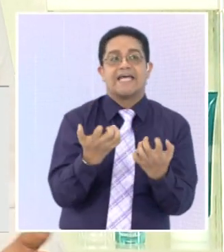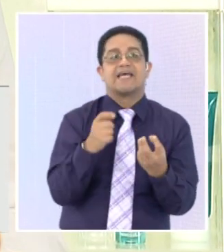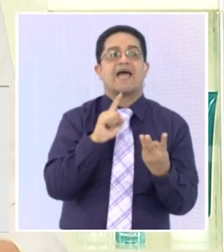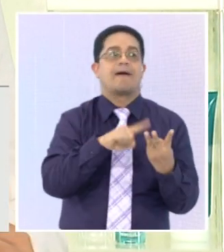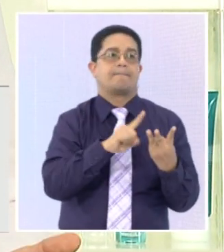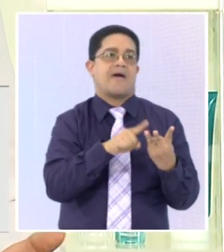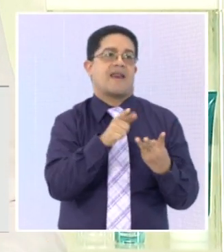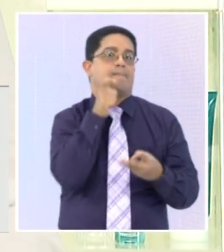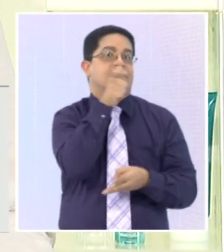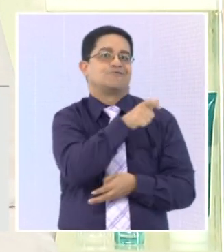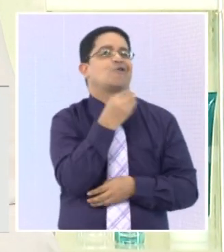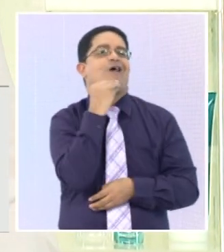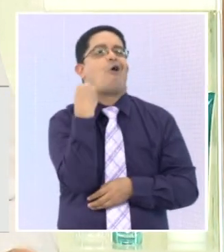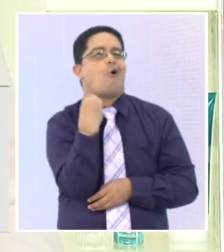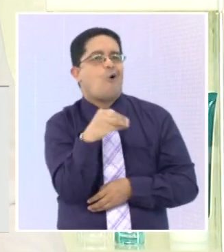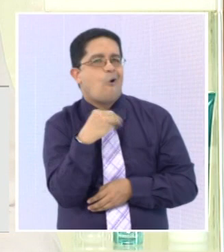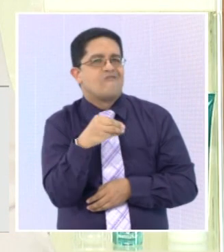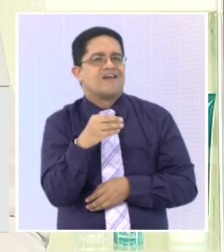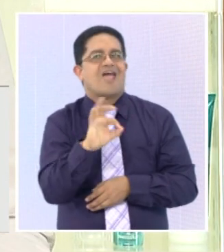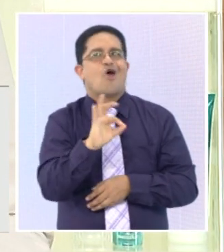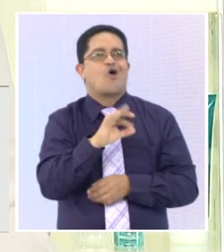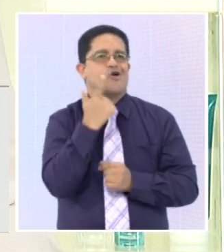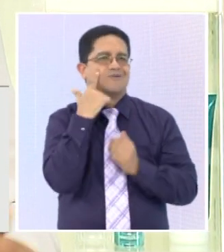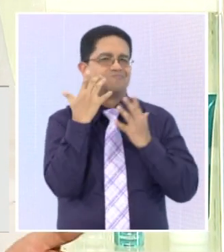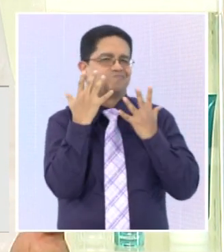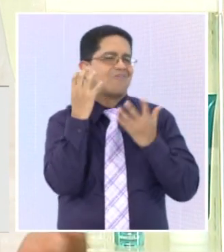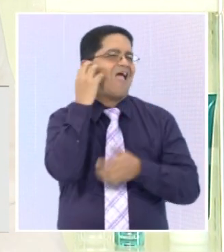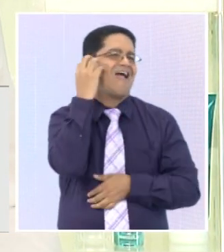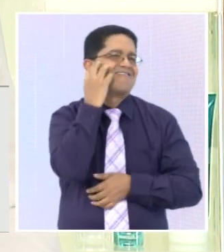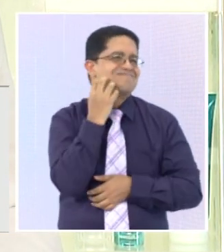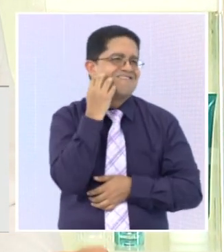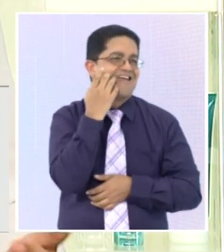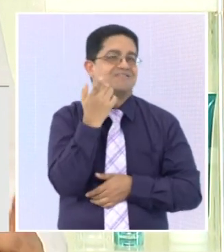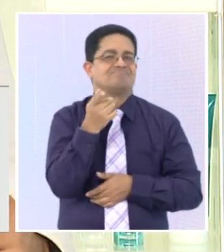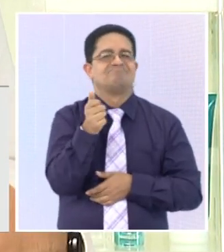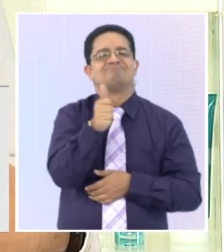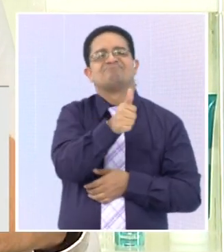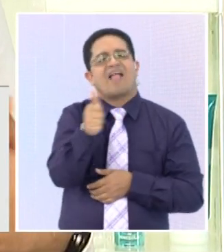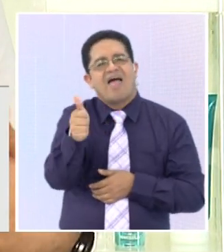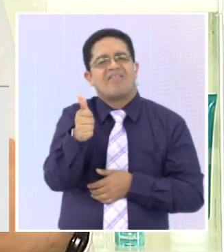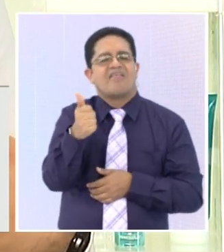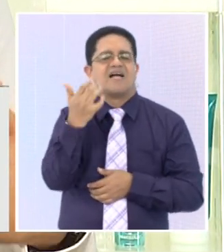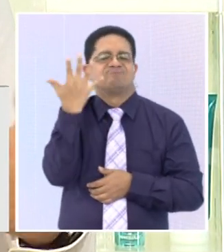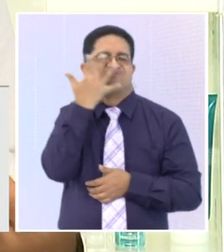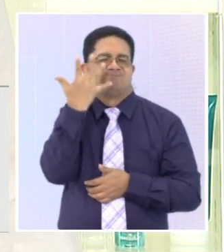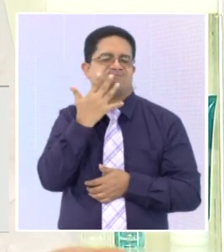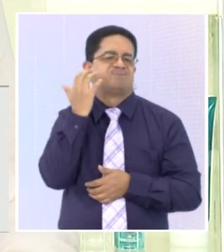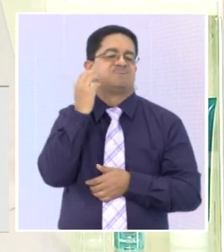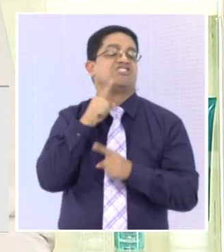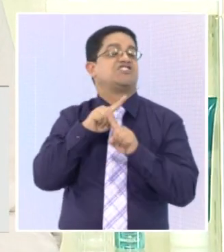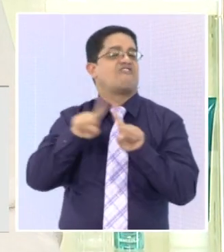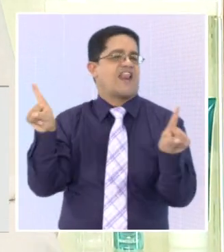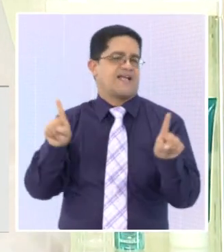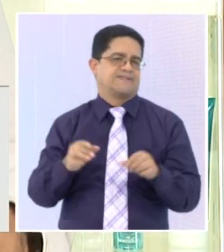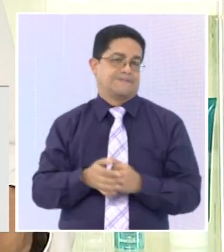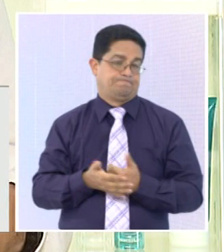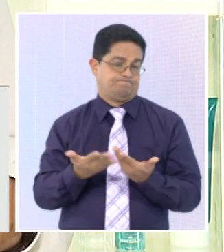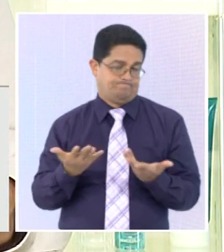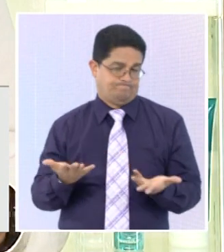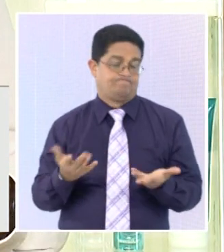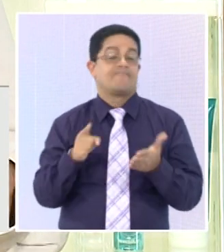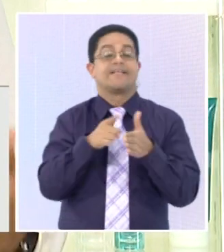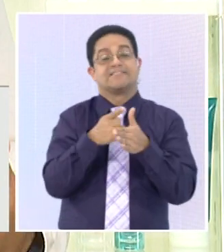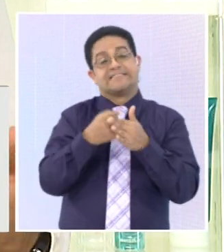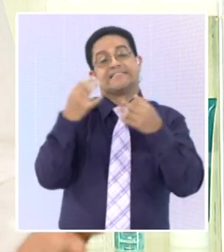más juveniles, grasas, con tendencia al acné. Buscan características diferentes, satisfacen características diferentes. Entonces,